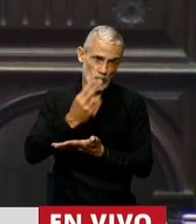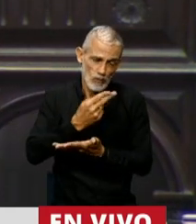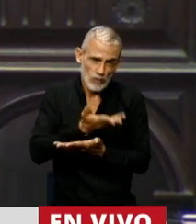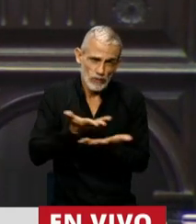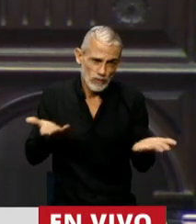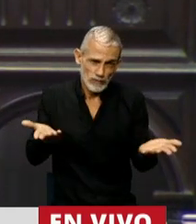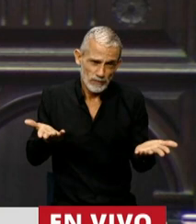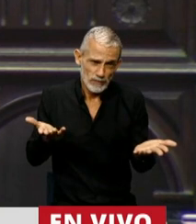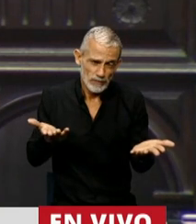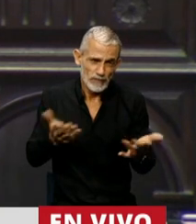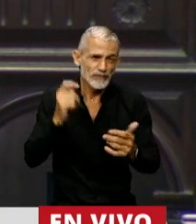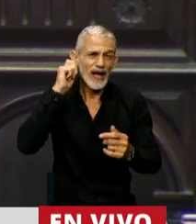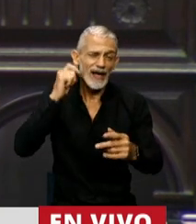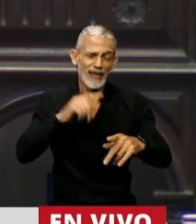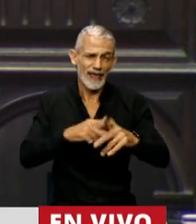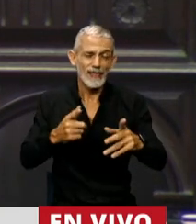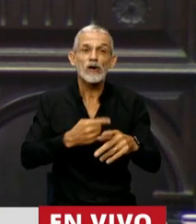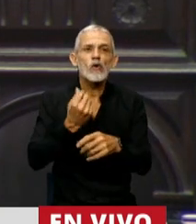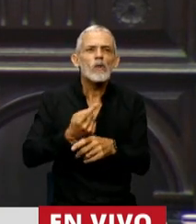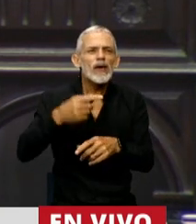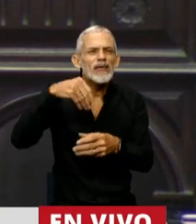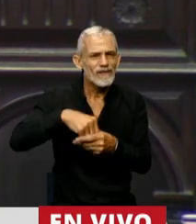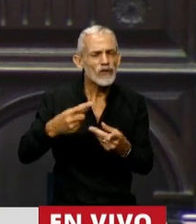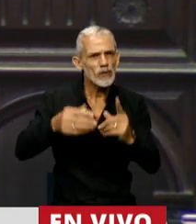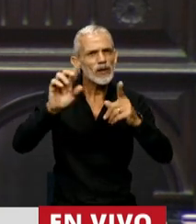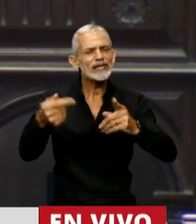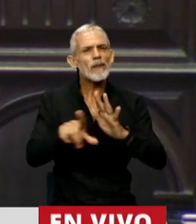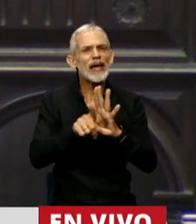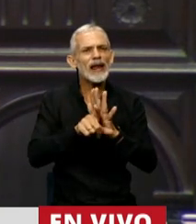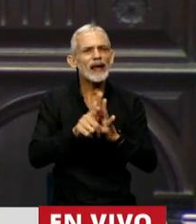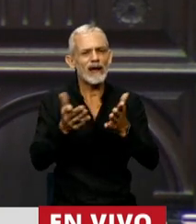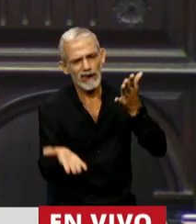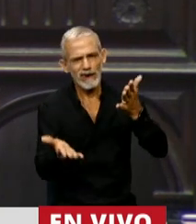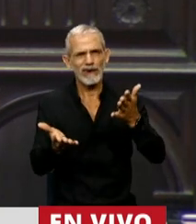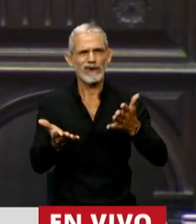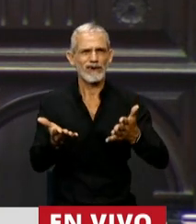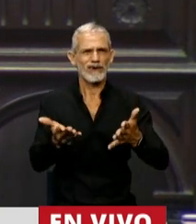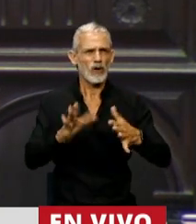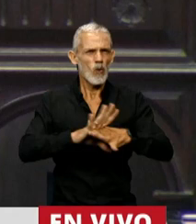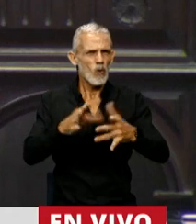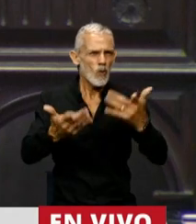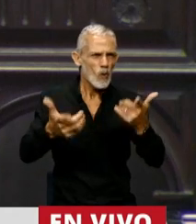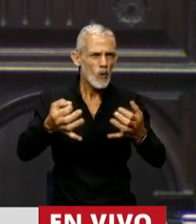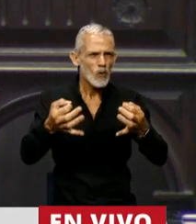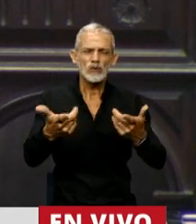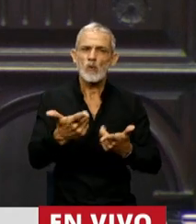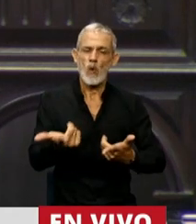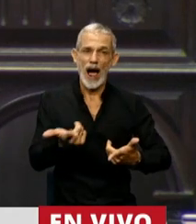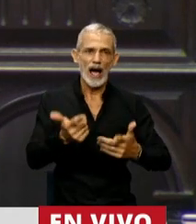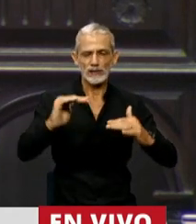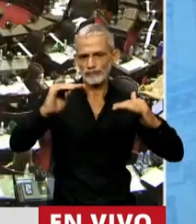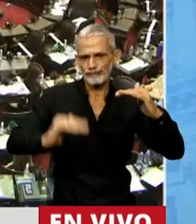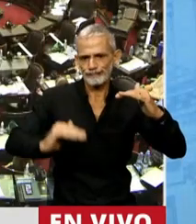puedan disfrutar. Esta ley es invotable porque es una ley también injusta. Provocará una caída